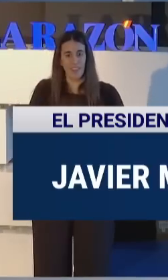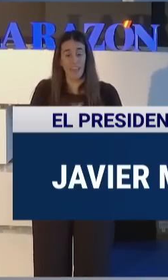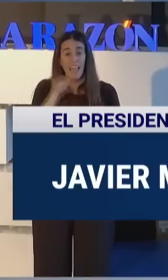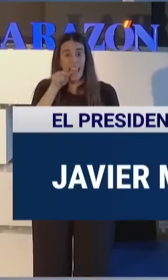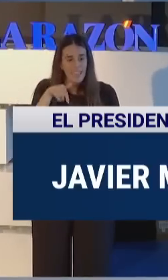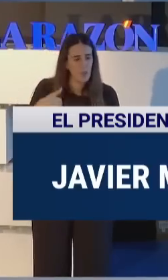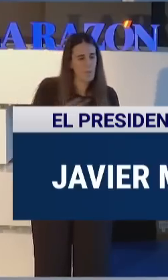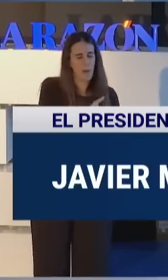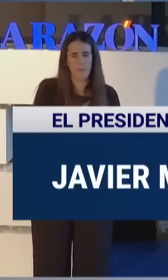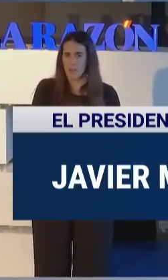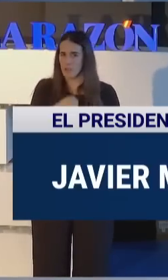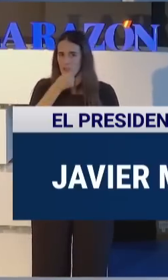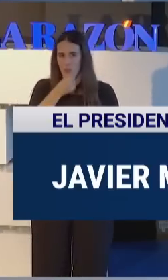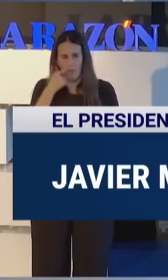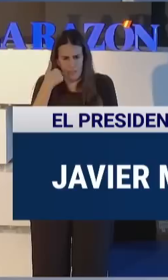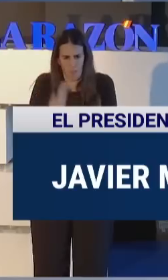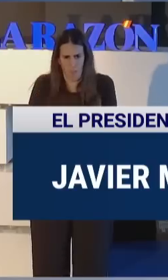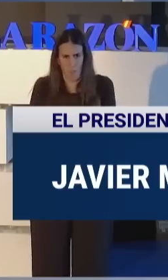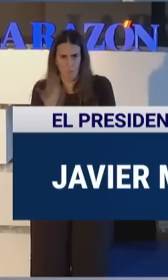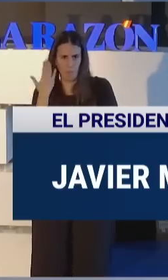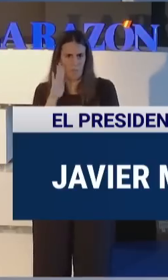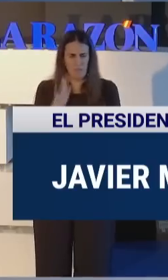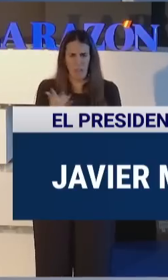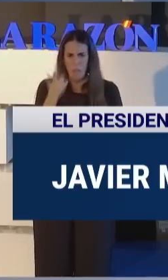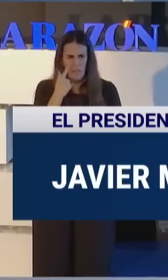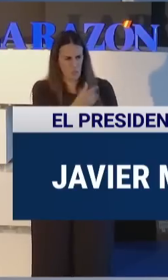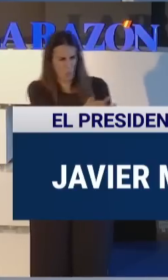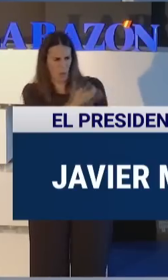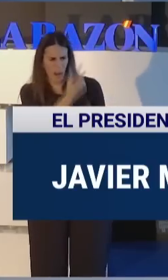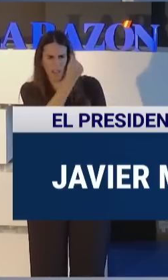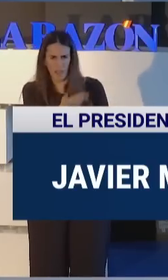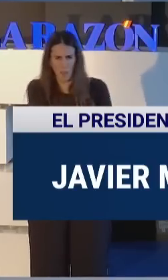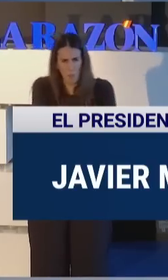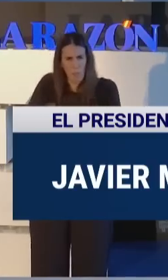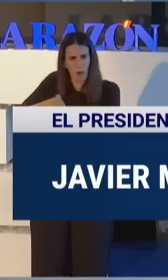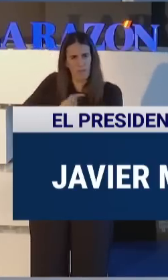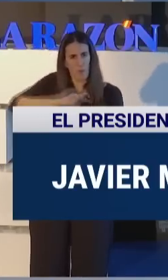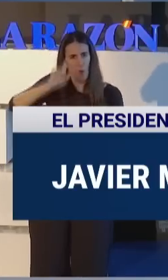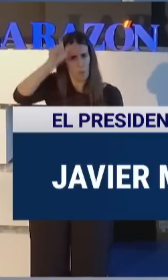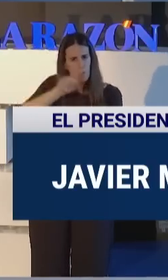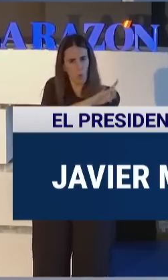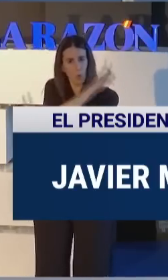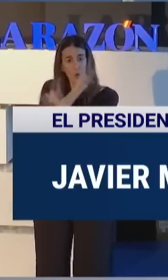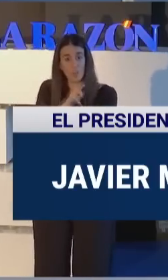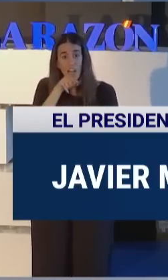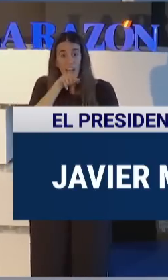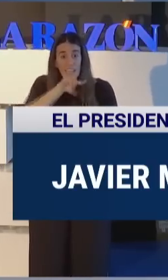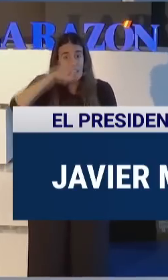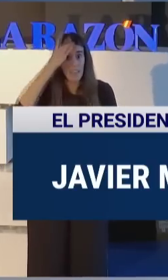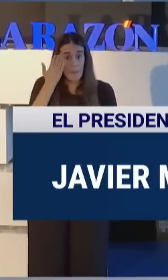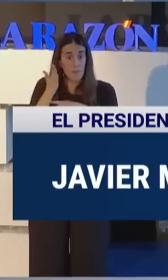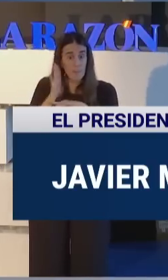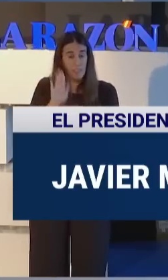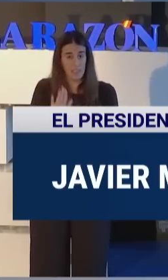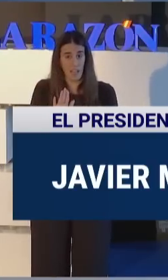como una monstruosidad de que mirá todo lo que gana y cómo se abusa de los demás, cómo está explotando a los demás. Entonces, ese mecanismo por el cual